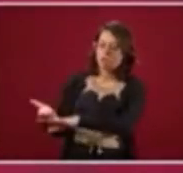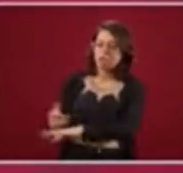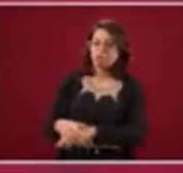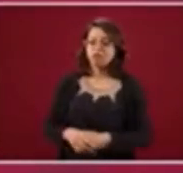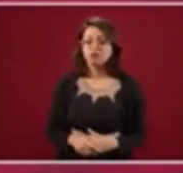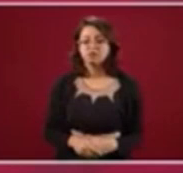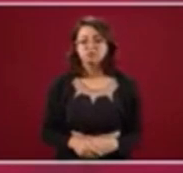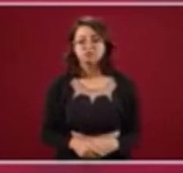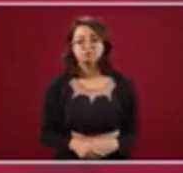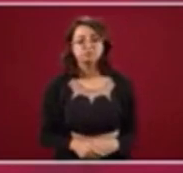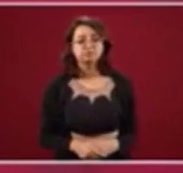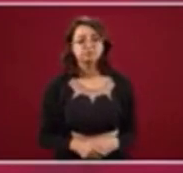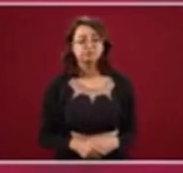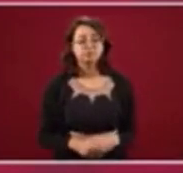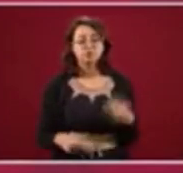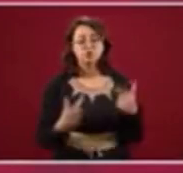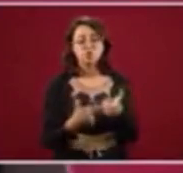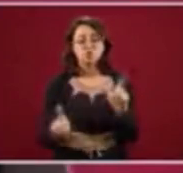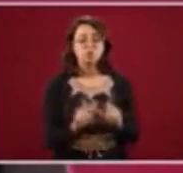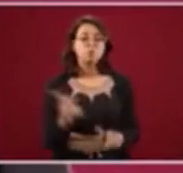El PAN se fundó en